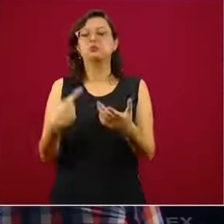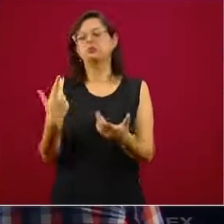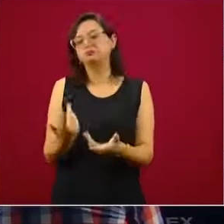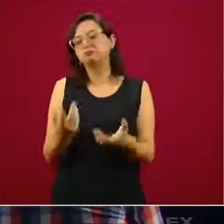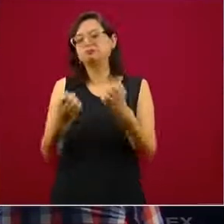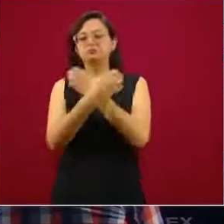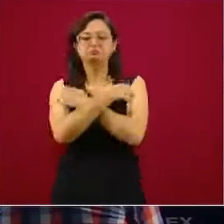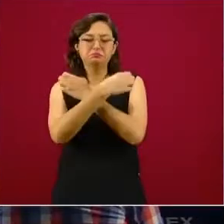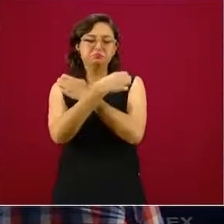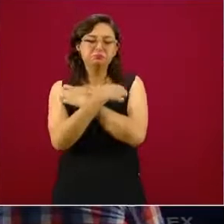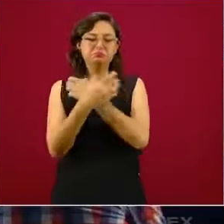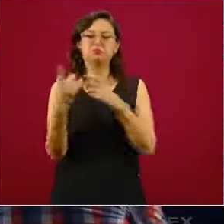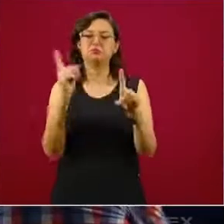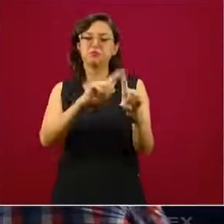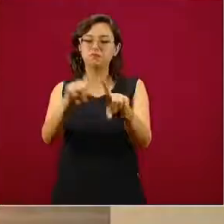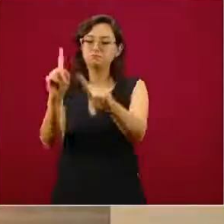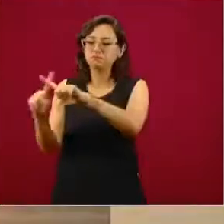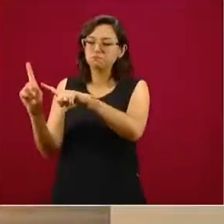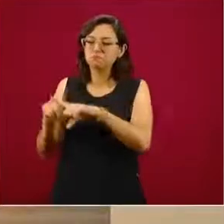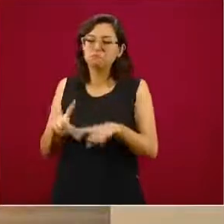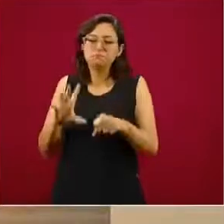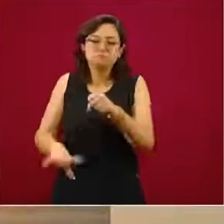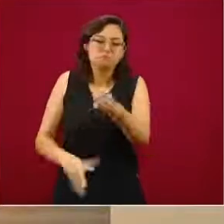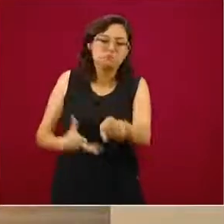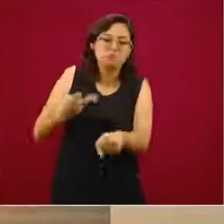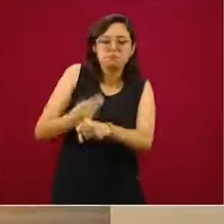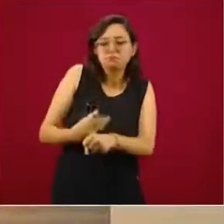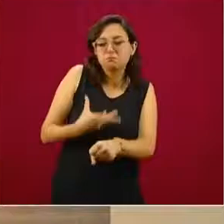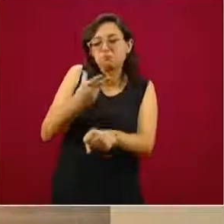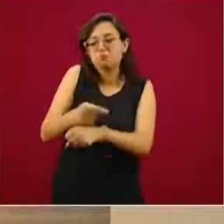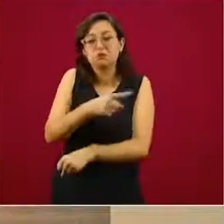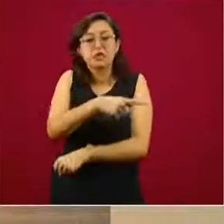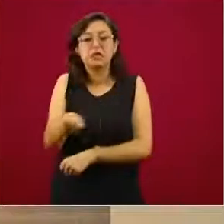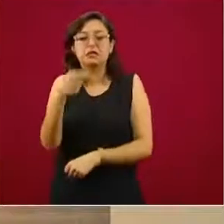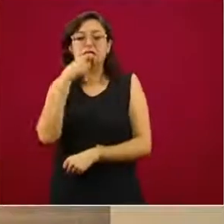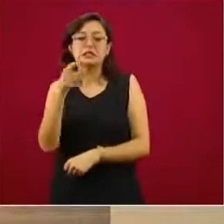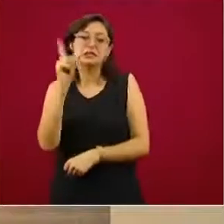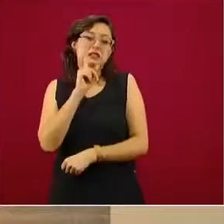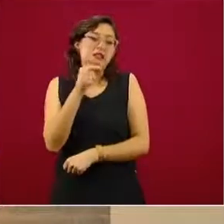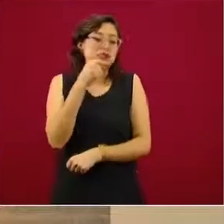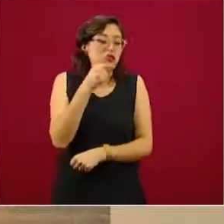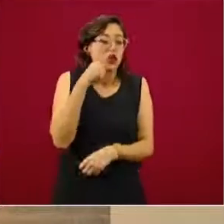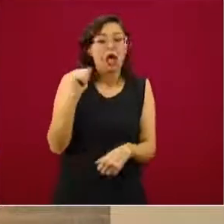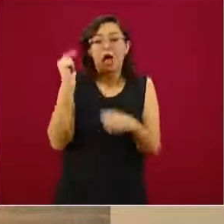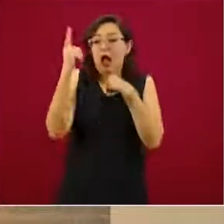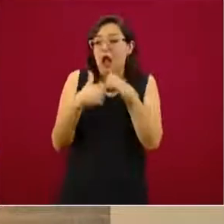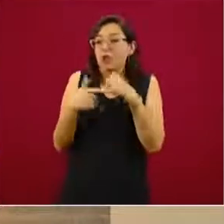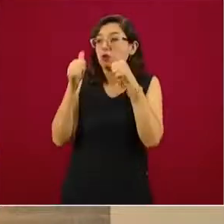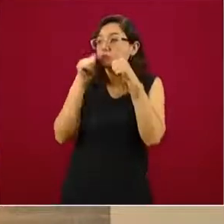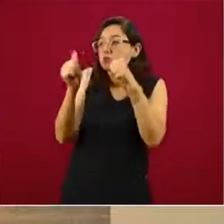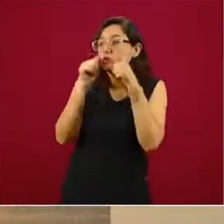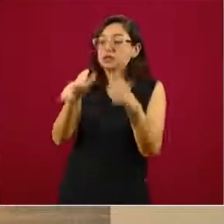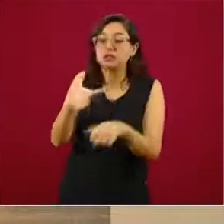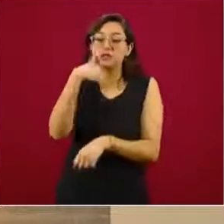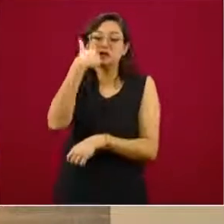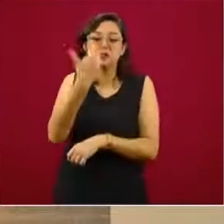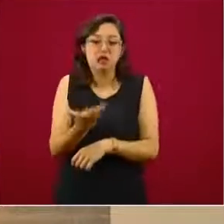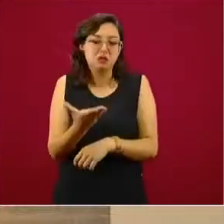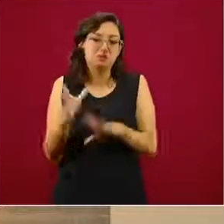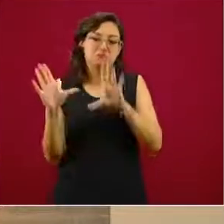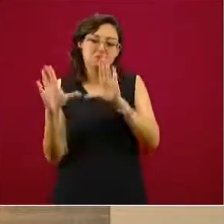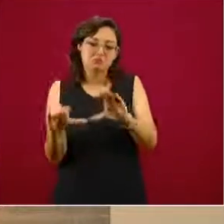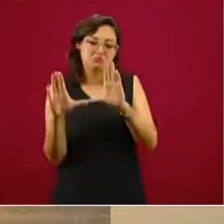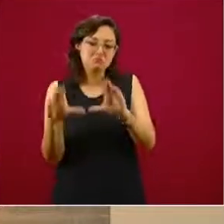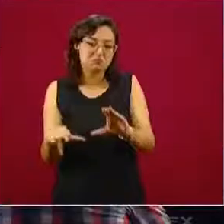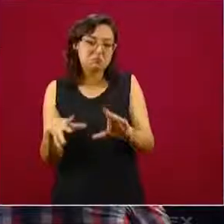que complementen para todos los niños y niñas que quieran ver algún tema adicional, que complementen la